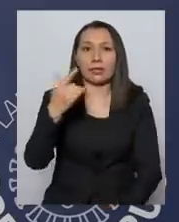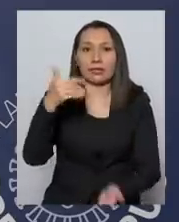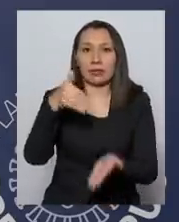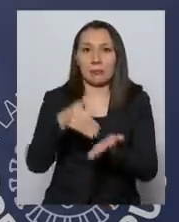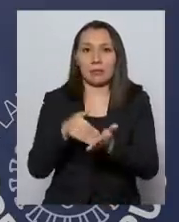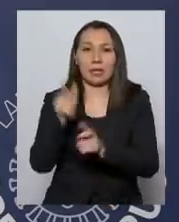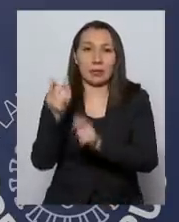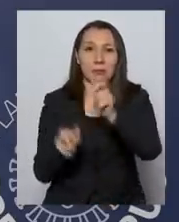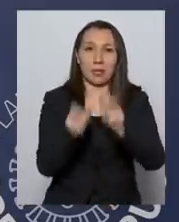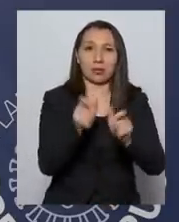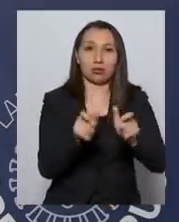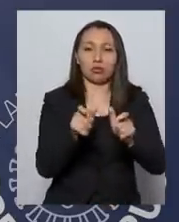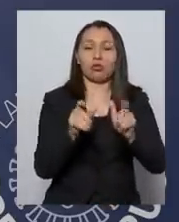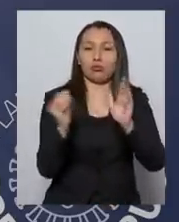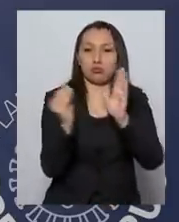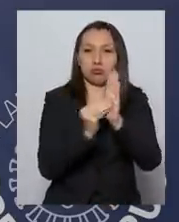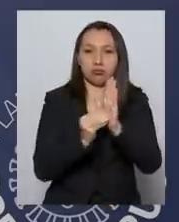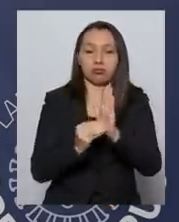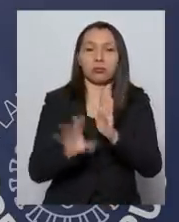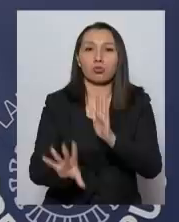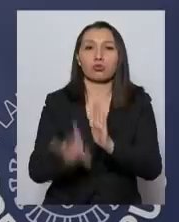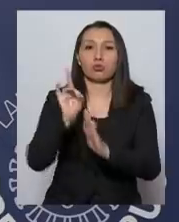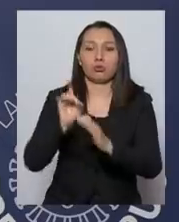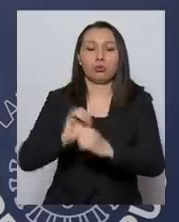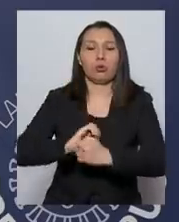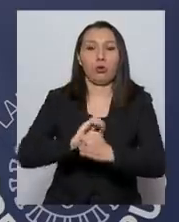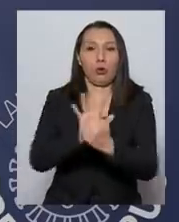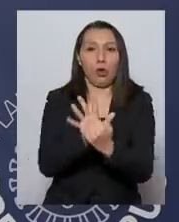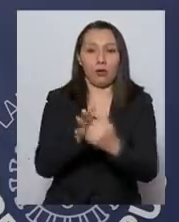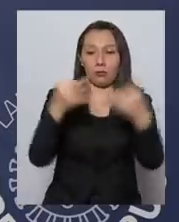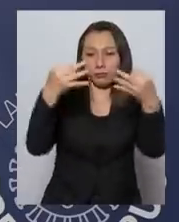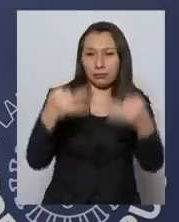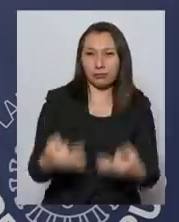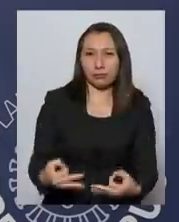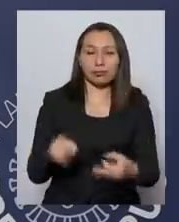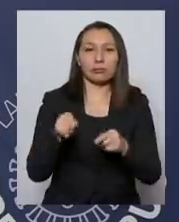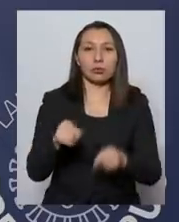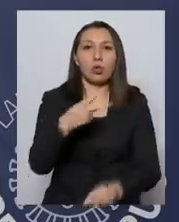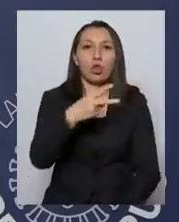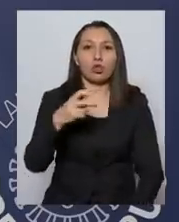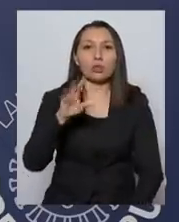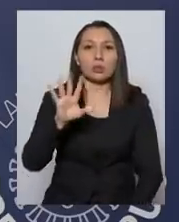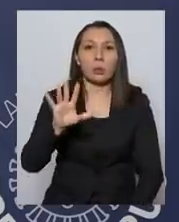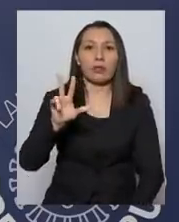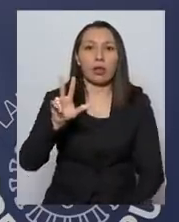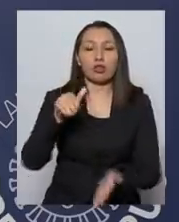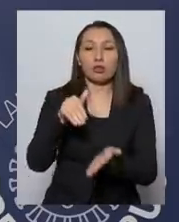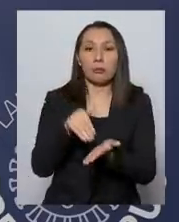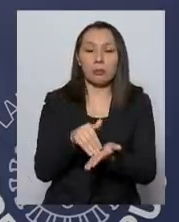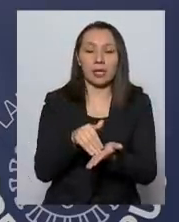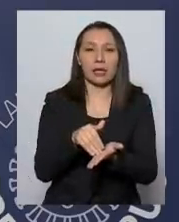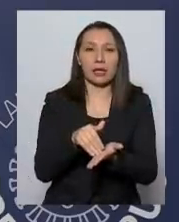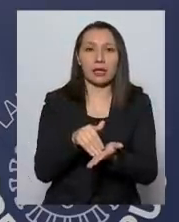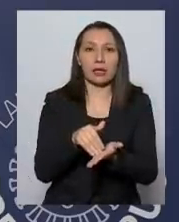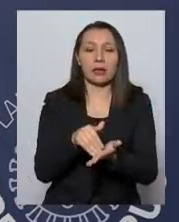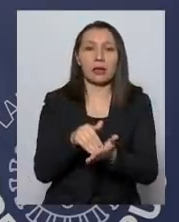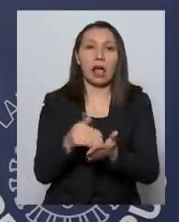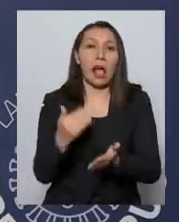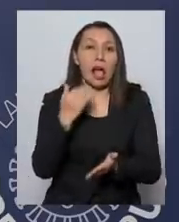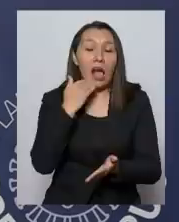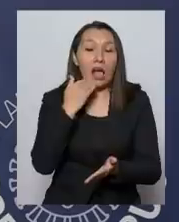3.747.000 casos documentados, con un total de 258.000,